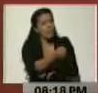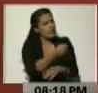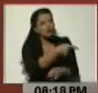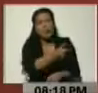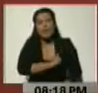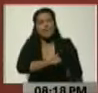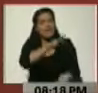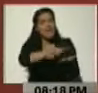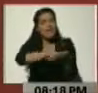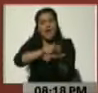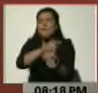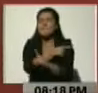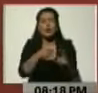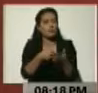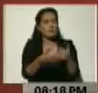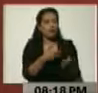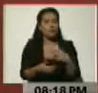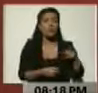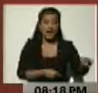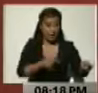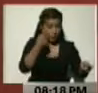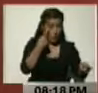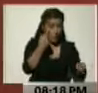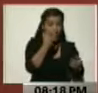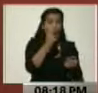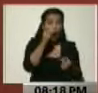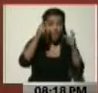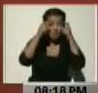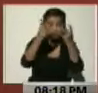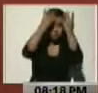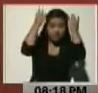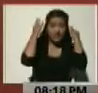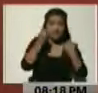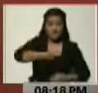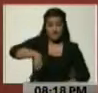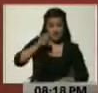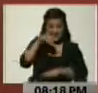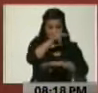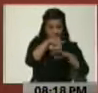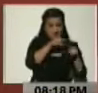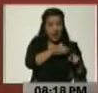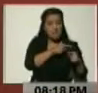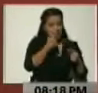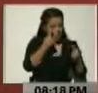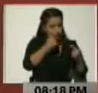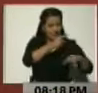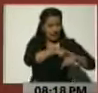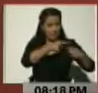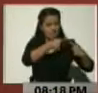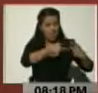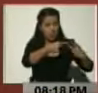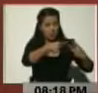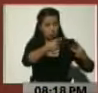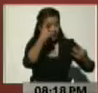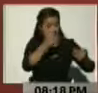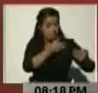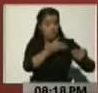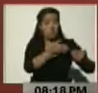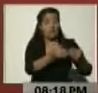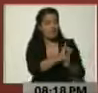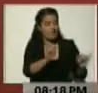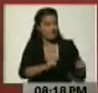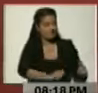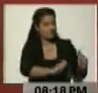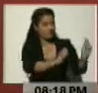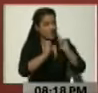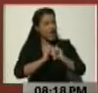El contador que él mismo se puso, cada día le queda menos y nada avanza a Ramos Alú. Lo único que avanza